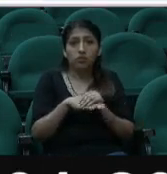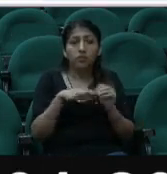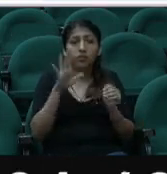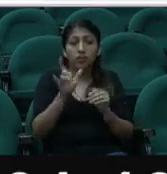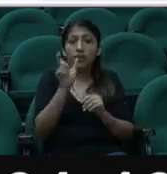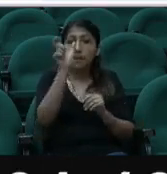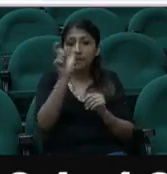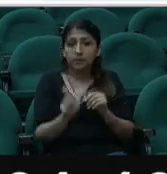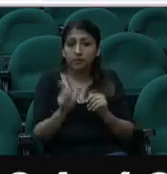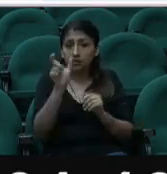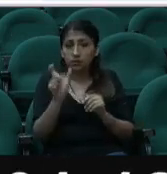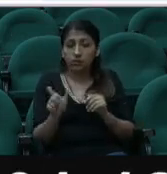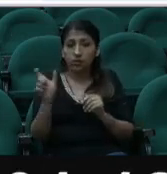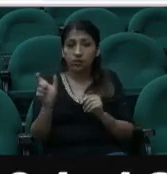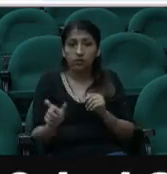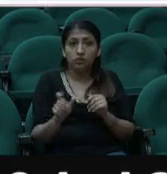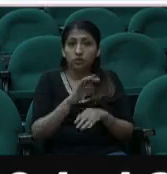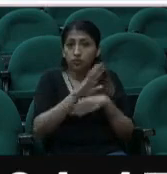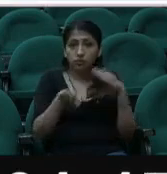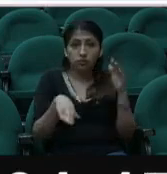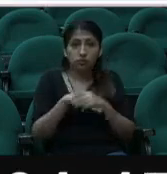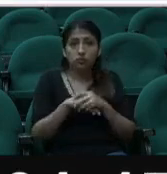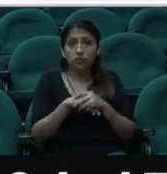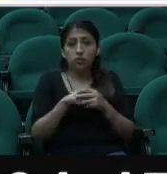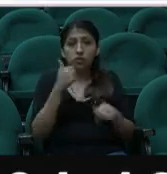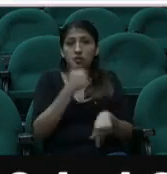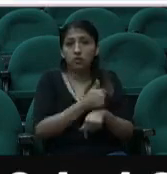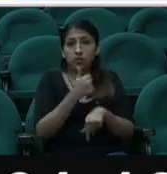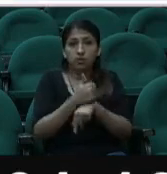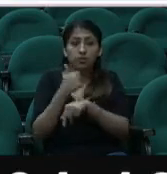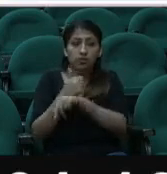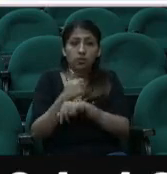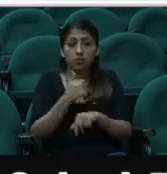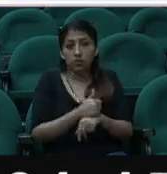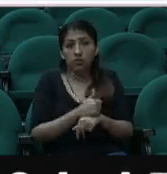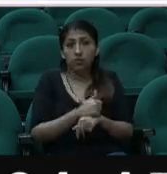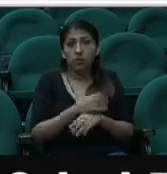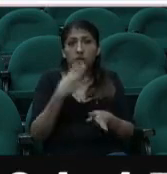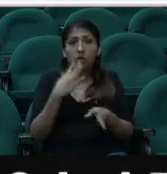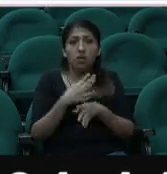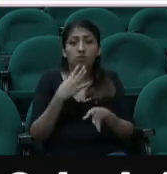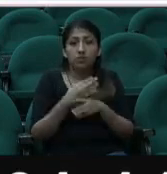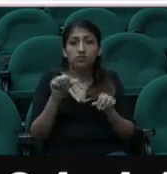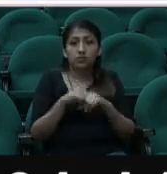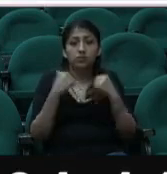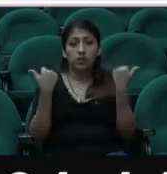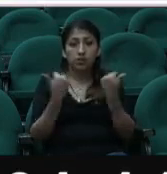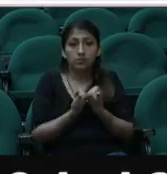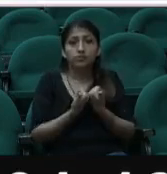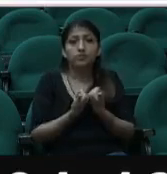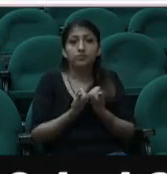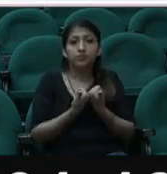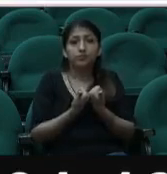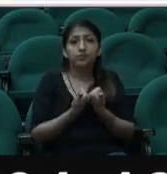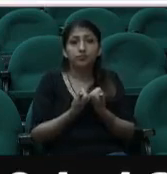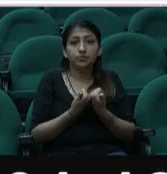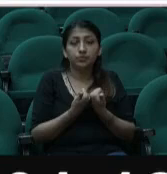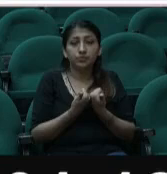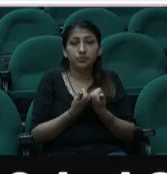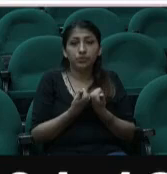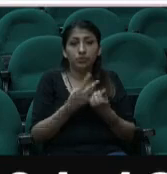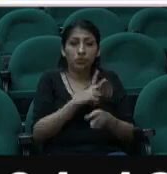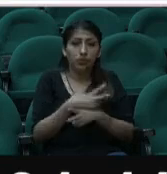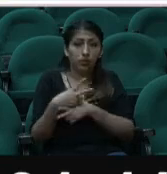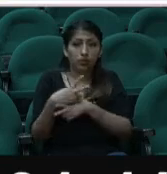ciudadano común y corriente es decir todos las autoridades hablemos de asambleístas hablemos de